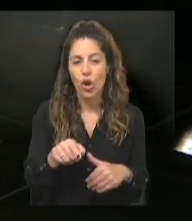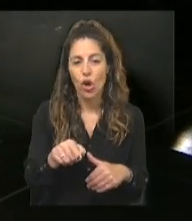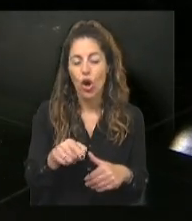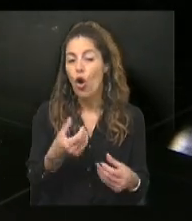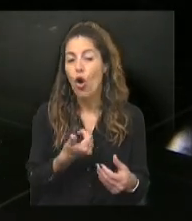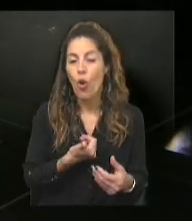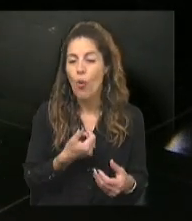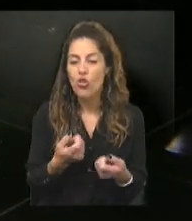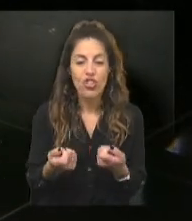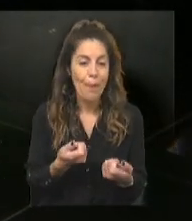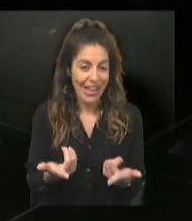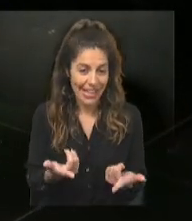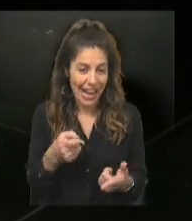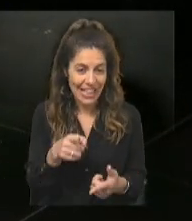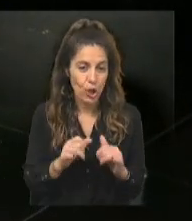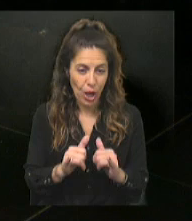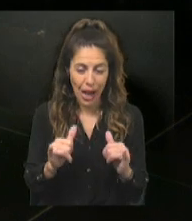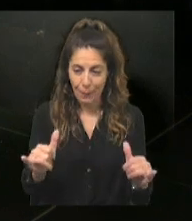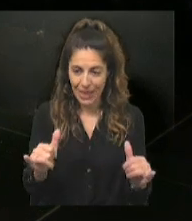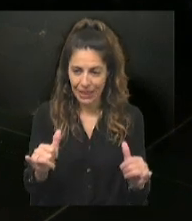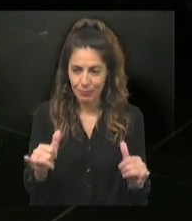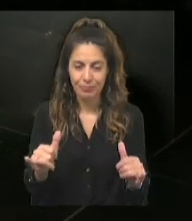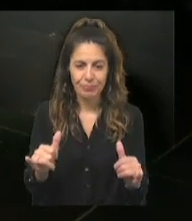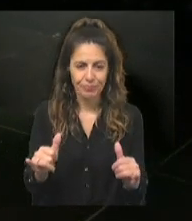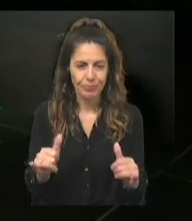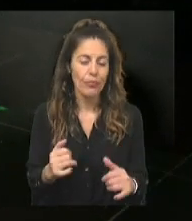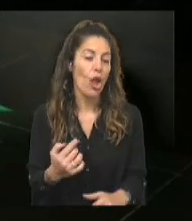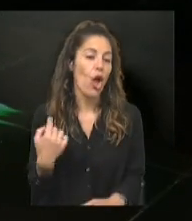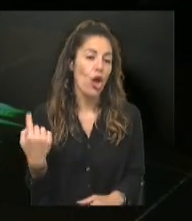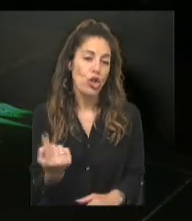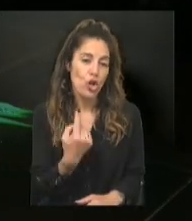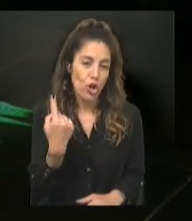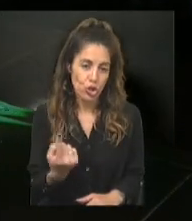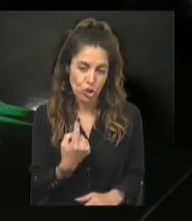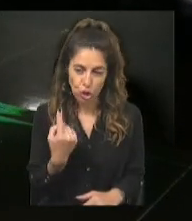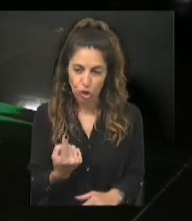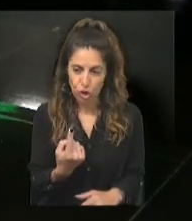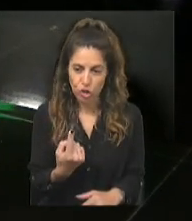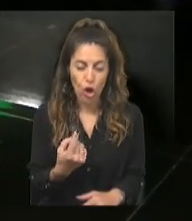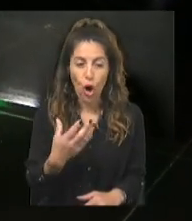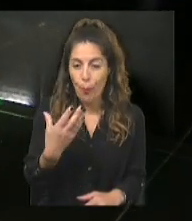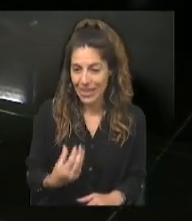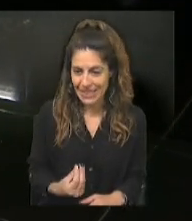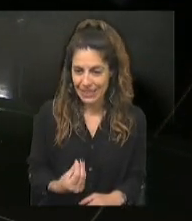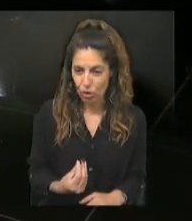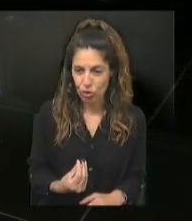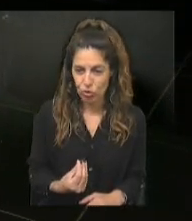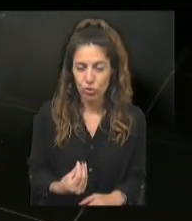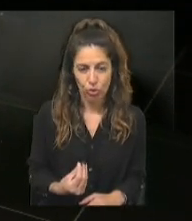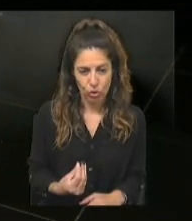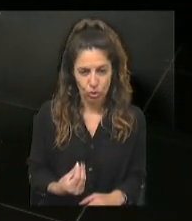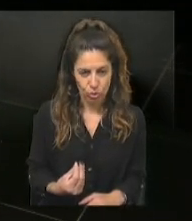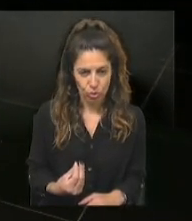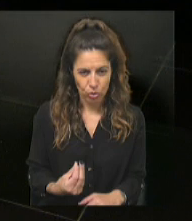Cómo cómo se maneja eso en la campaña bueno nosotros estamos con el con convencidos de